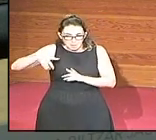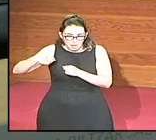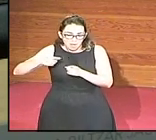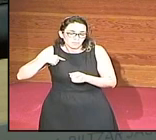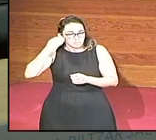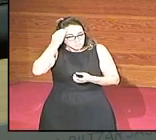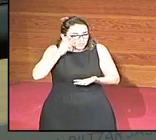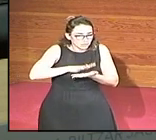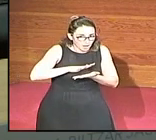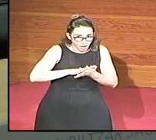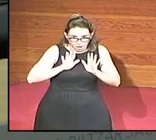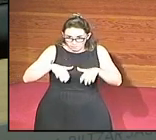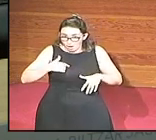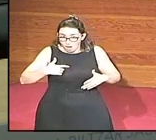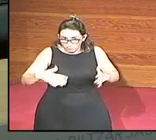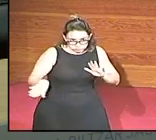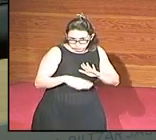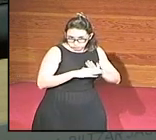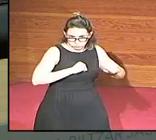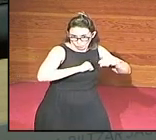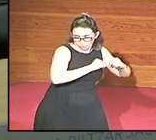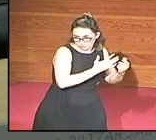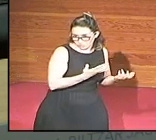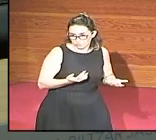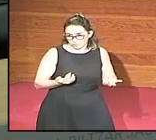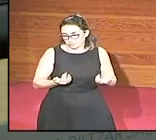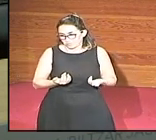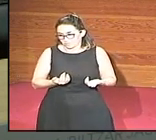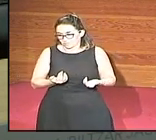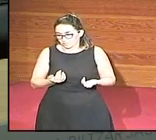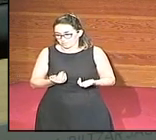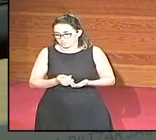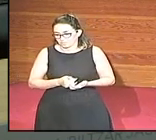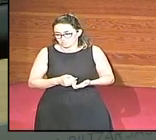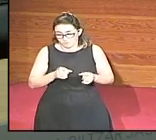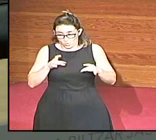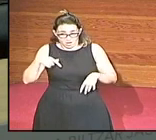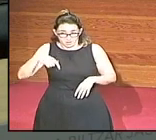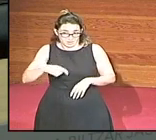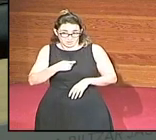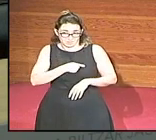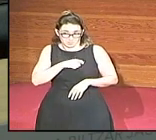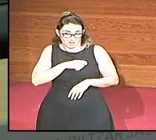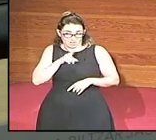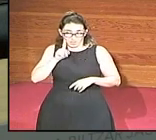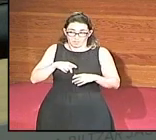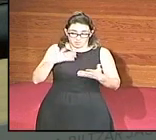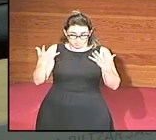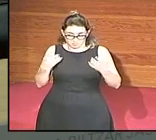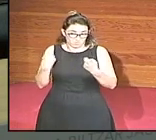que me asustan. Sobre todo cuando andamos como andamos a los trastos en este país, a mí hay veces que